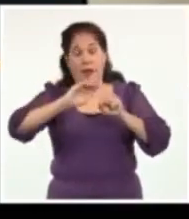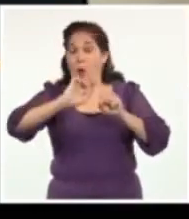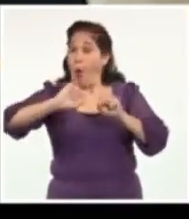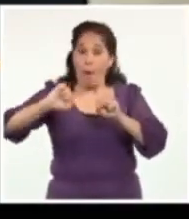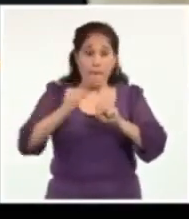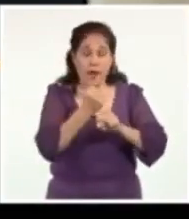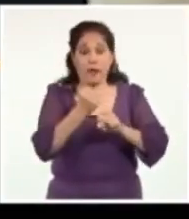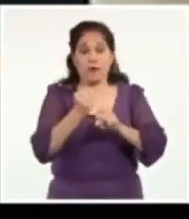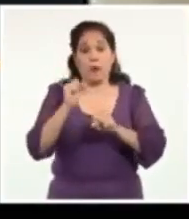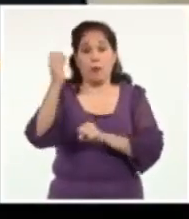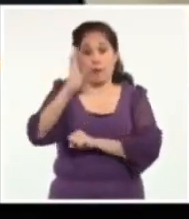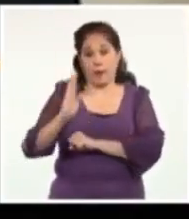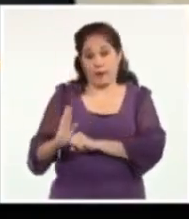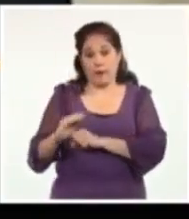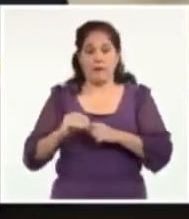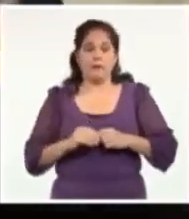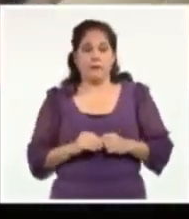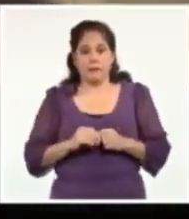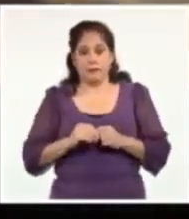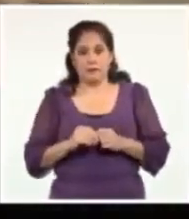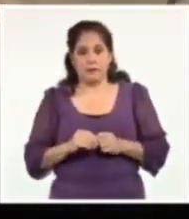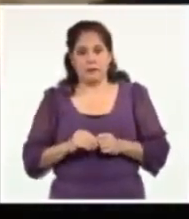República.